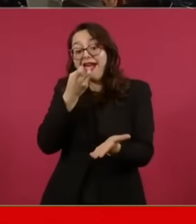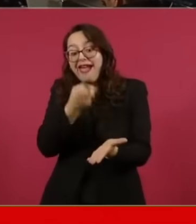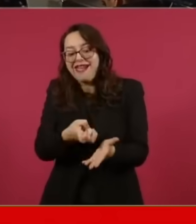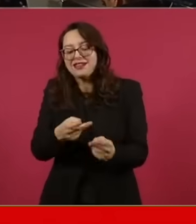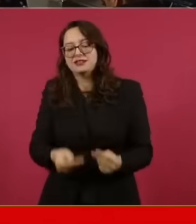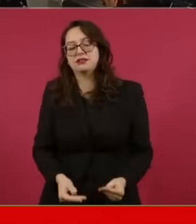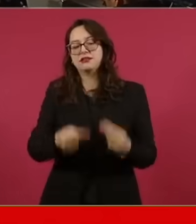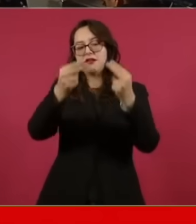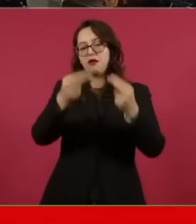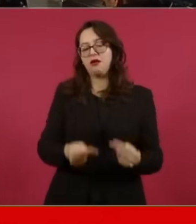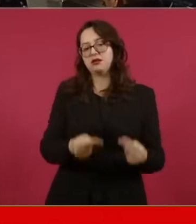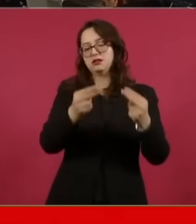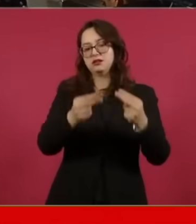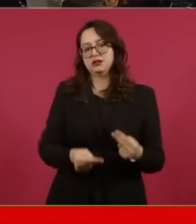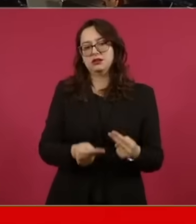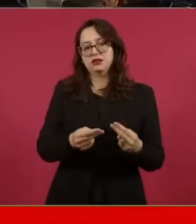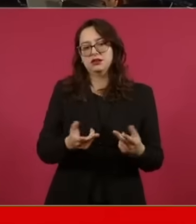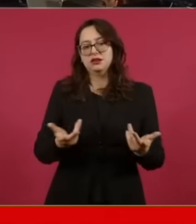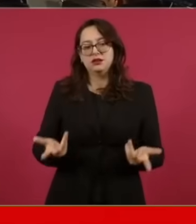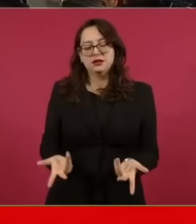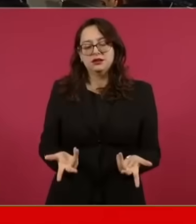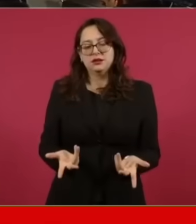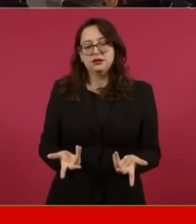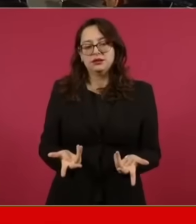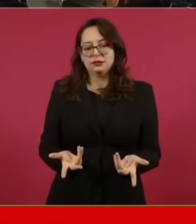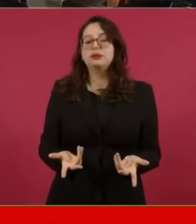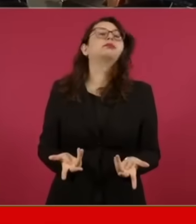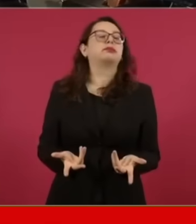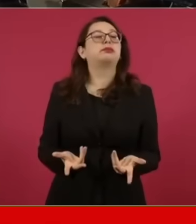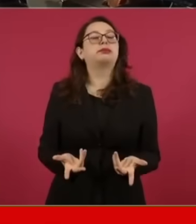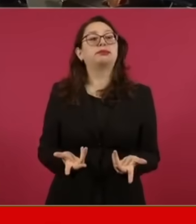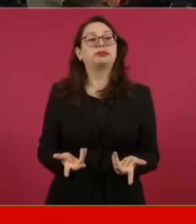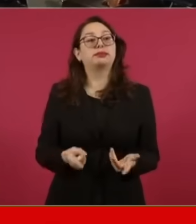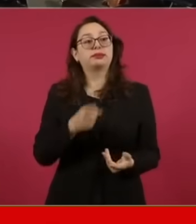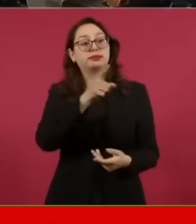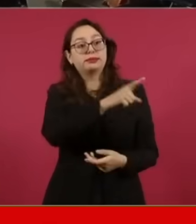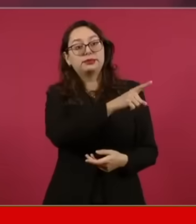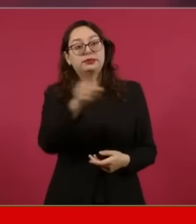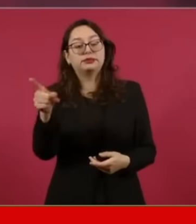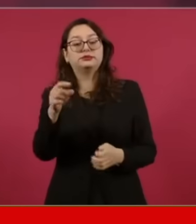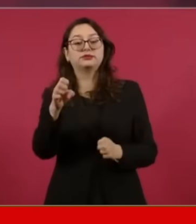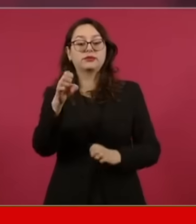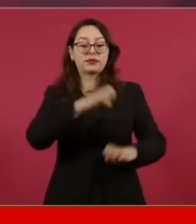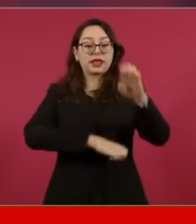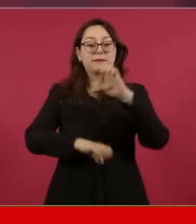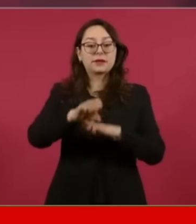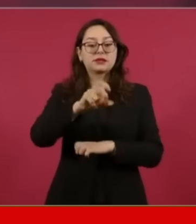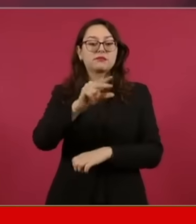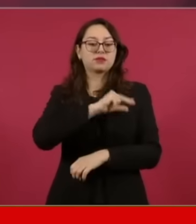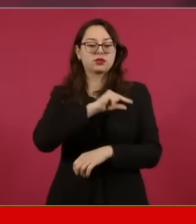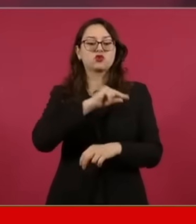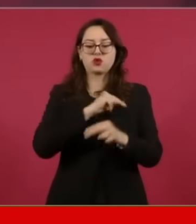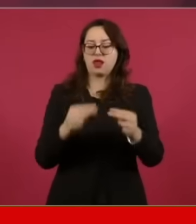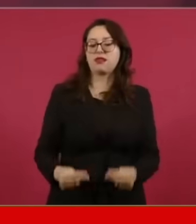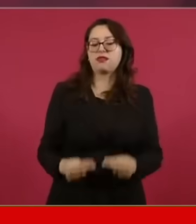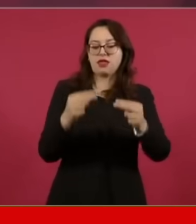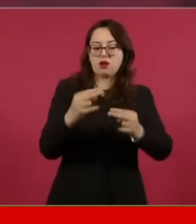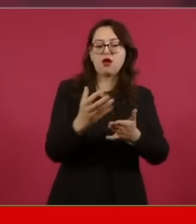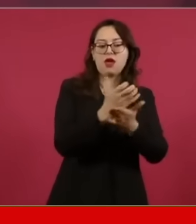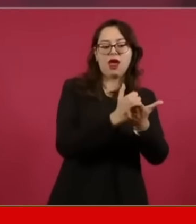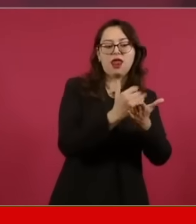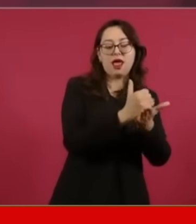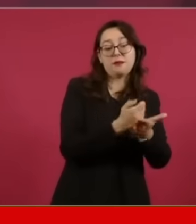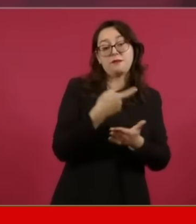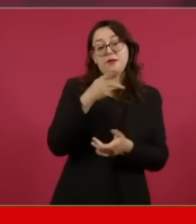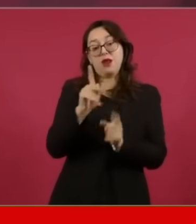Y eran buenos negocios para las compañías petroleras y malos negocios para la hacienda